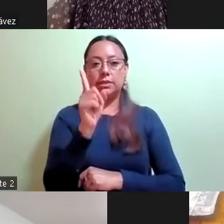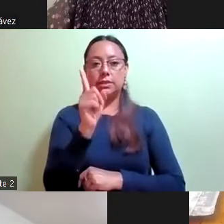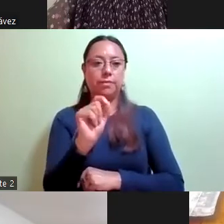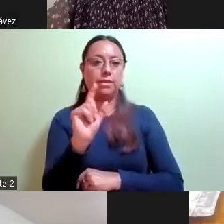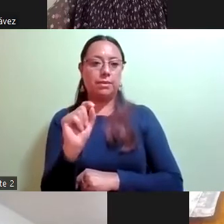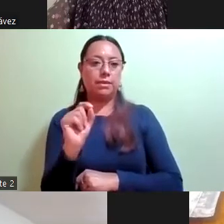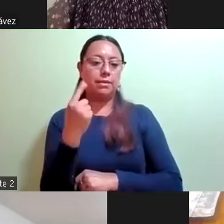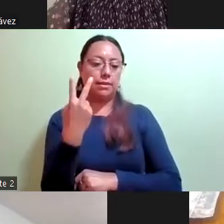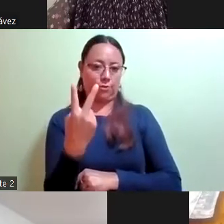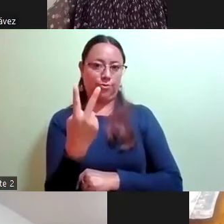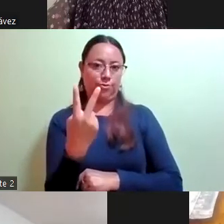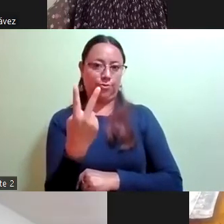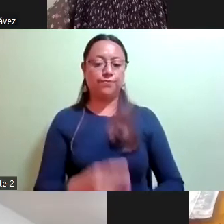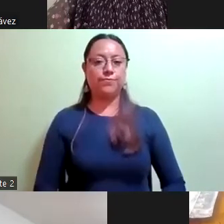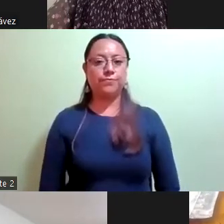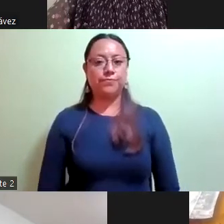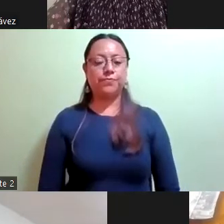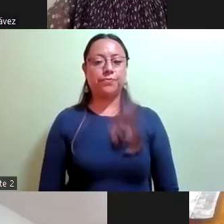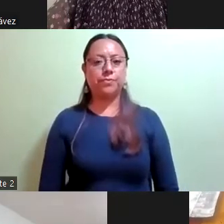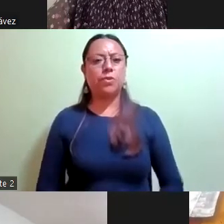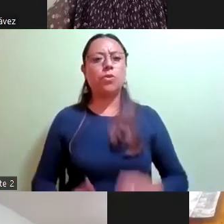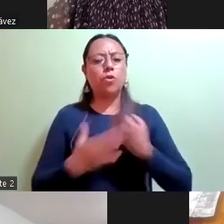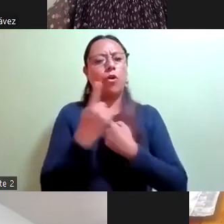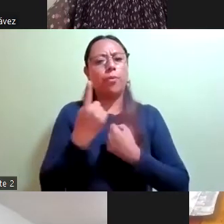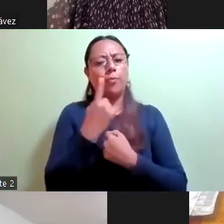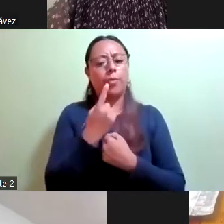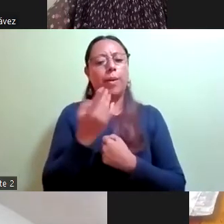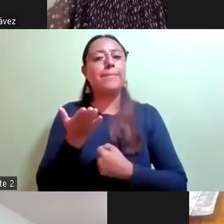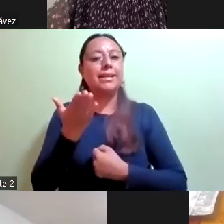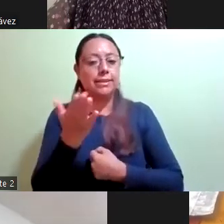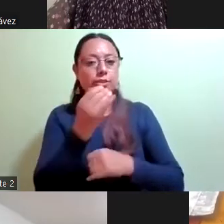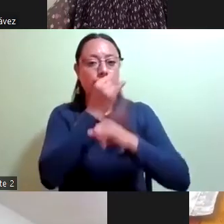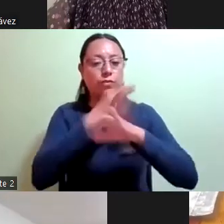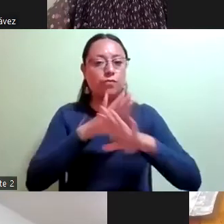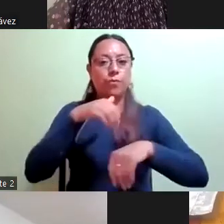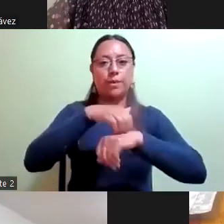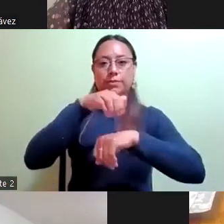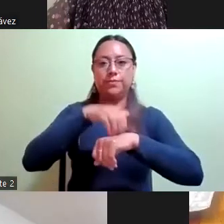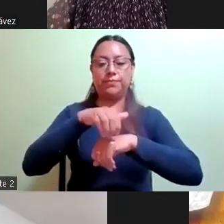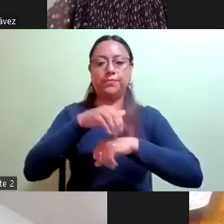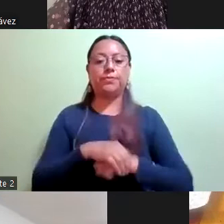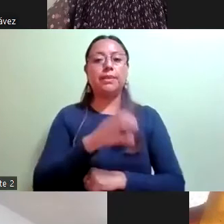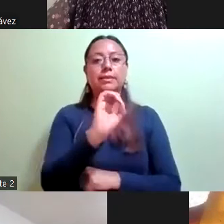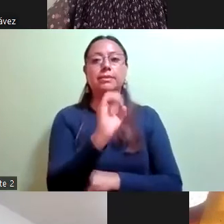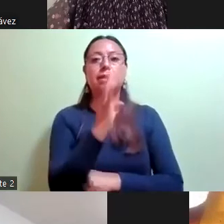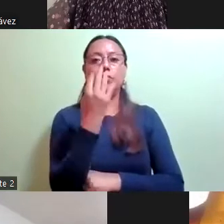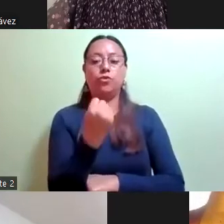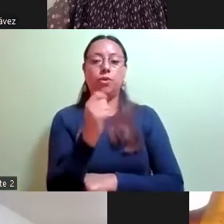2022 derivada de la solicitud de información con número